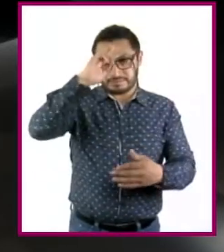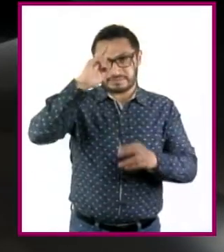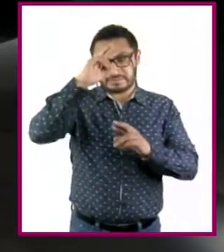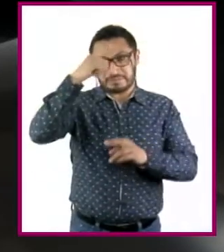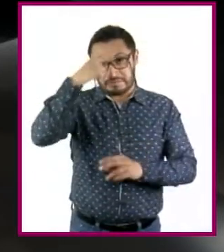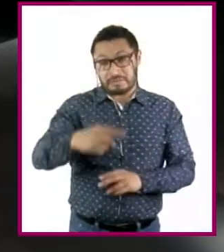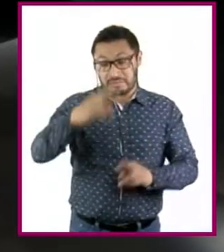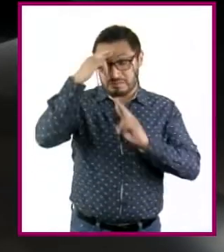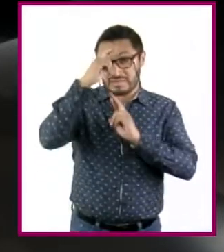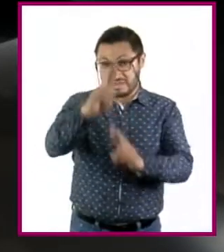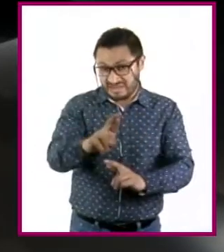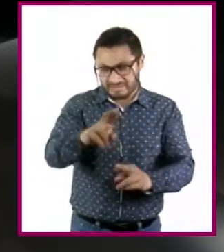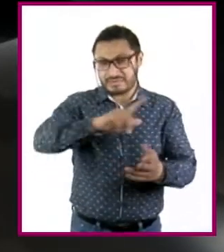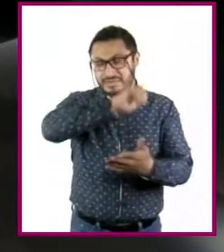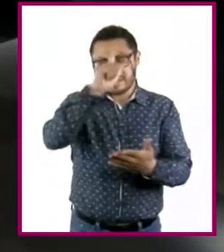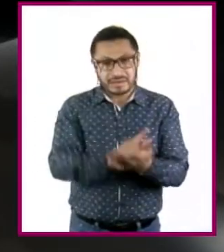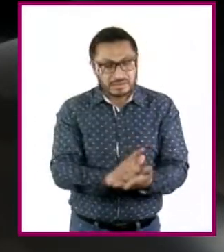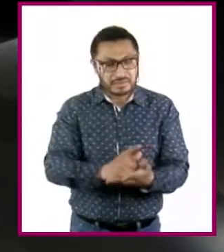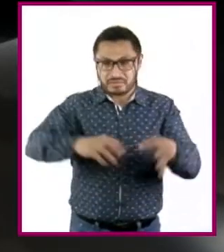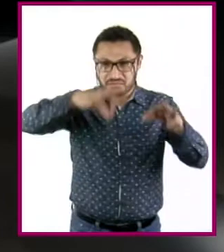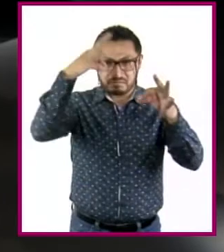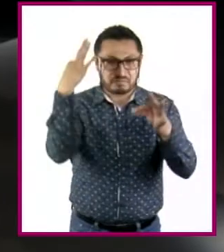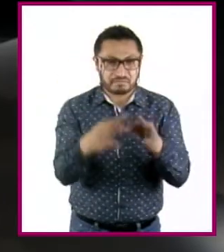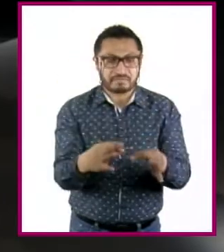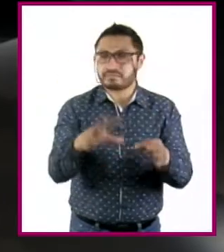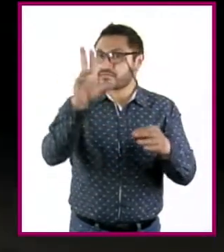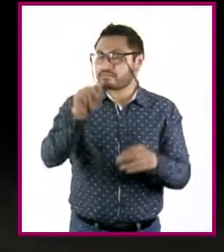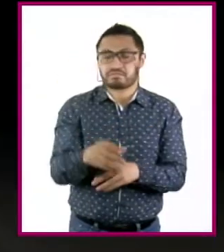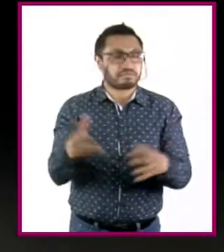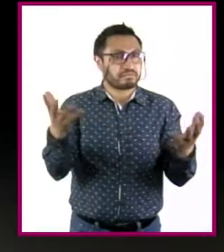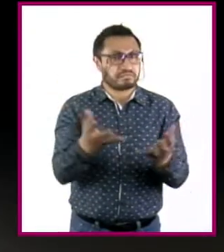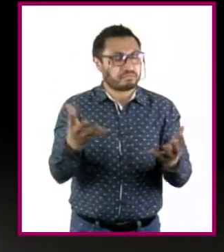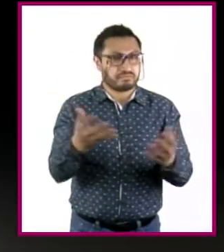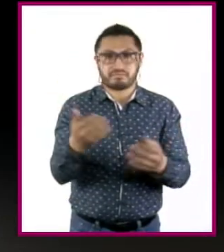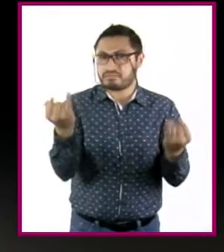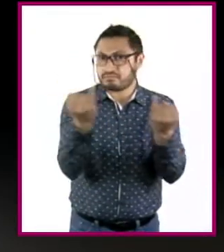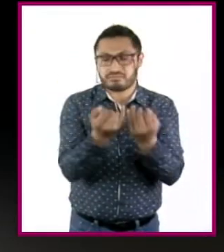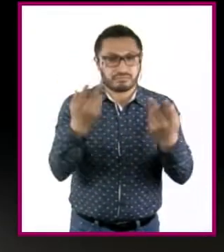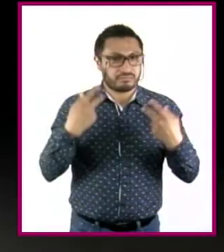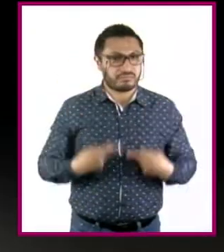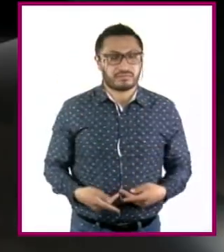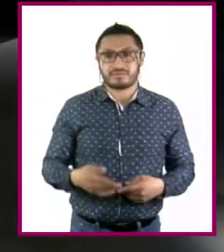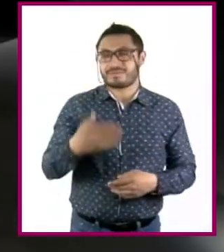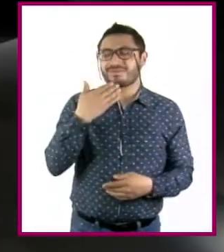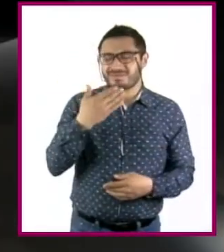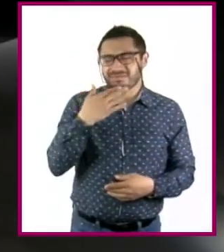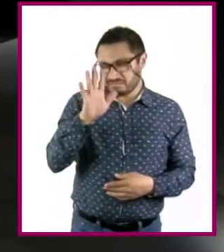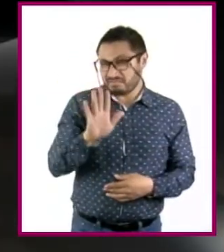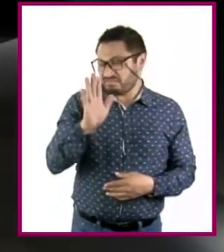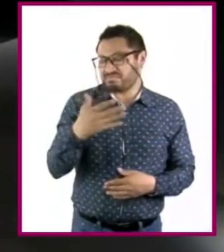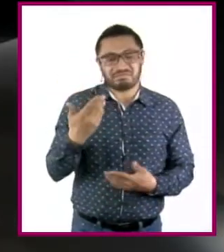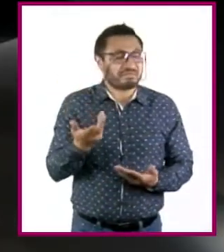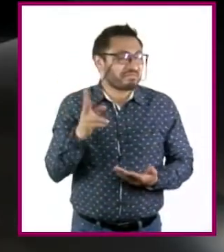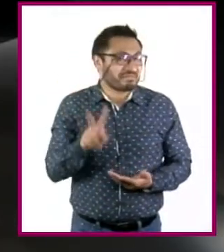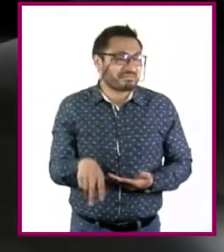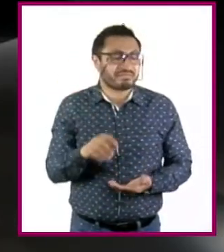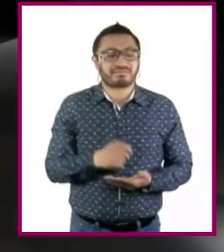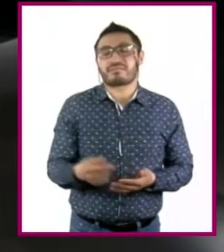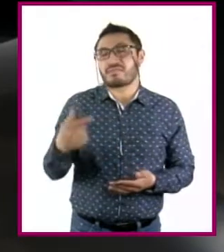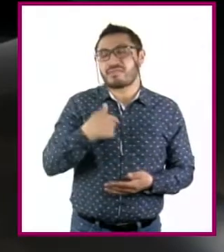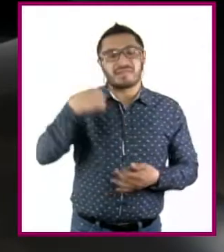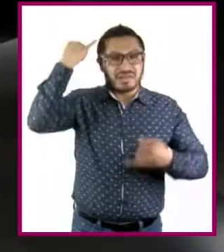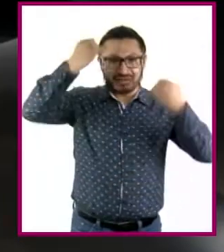excepción alguna al tomar decisiones, no lo haría. Suena bien, ¿no? Al menos puedo